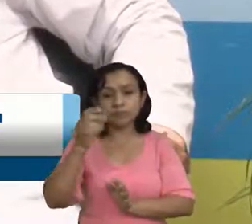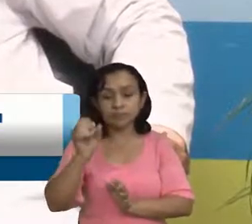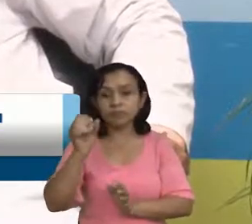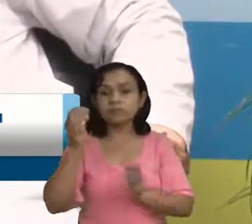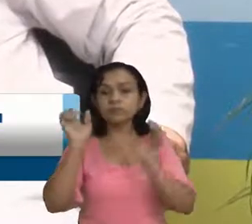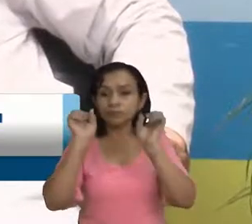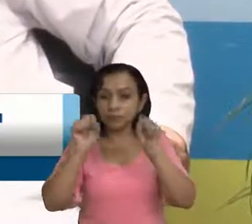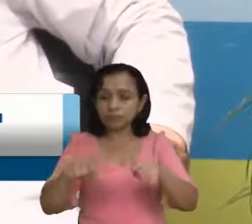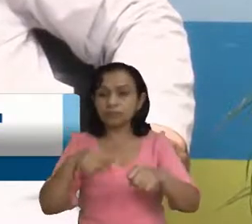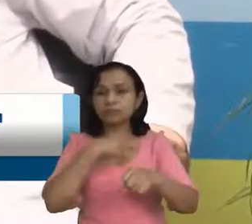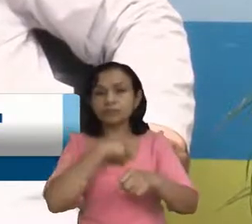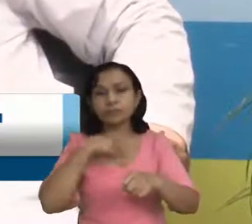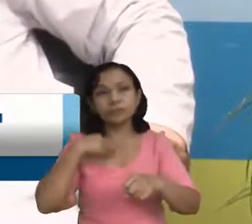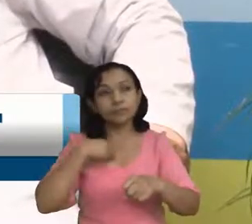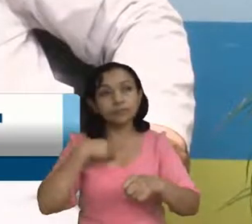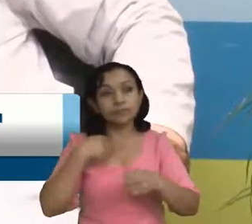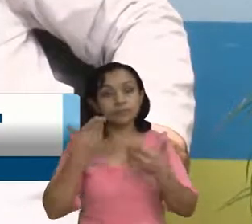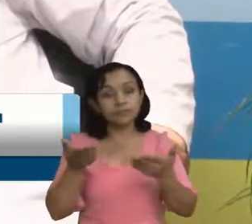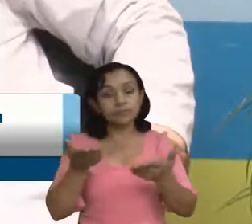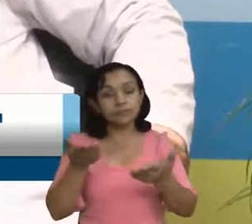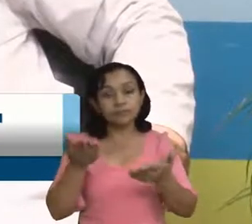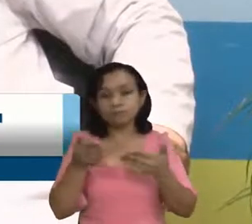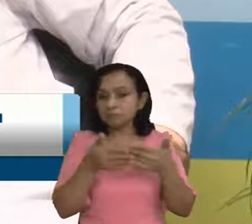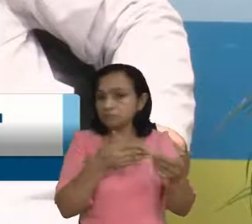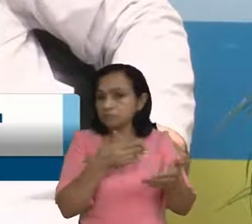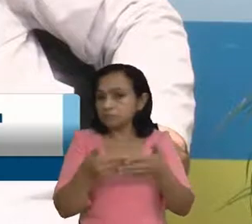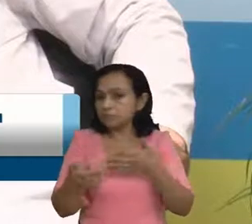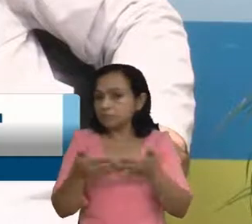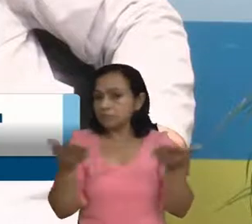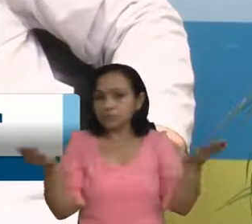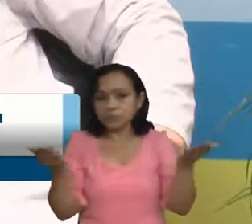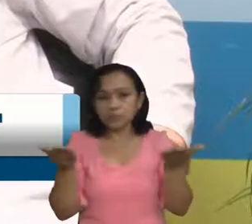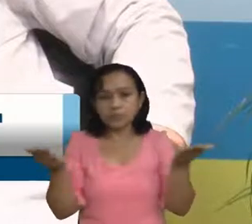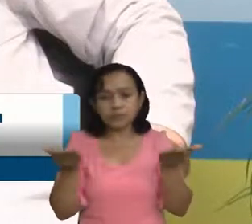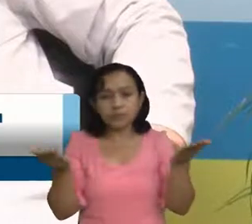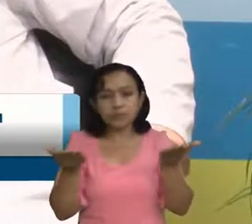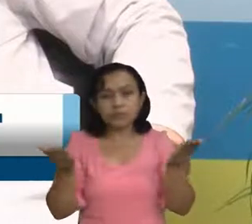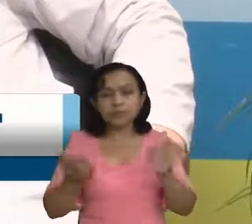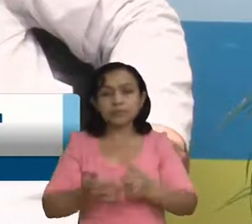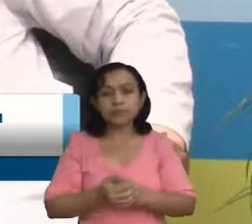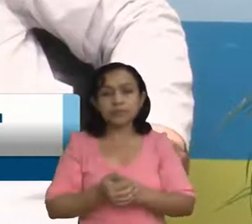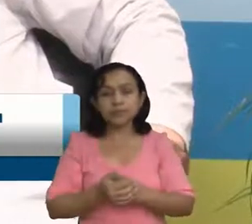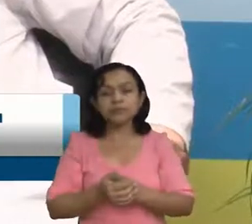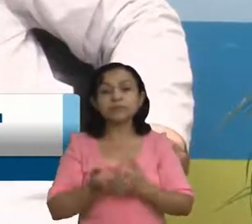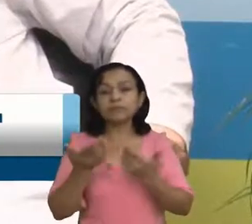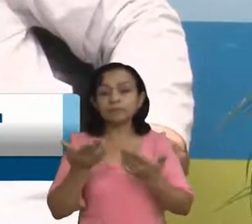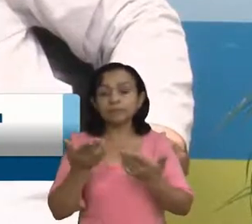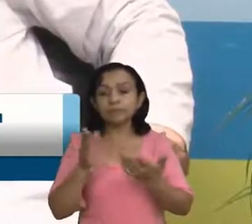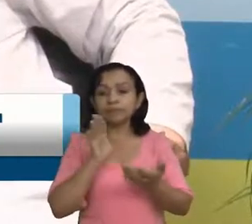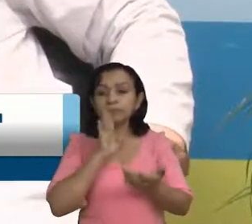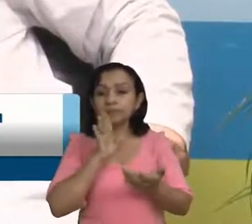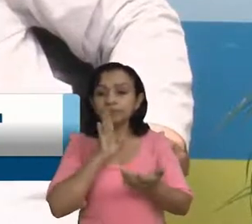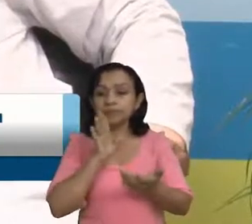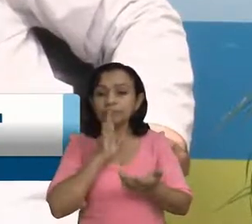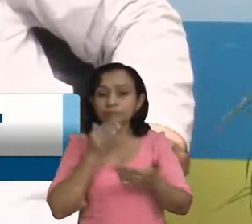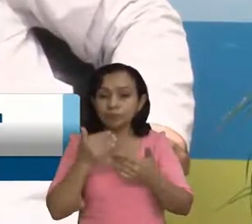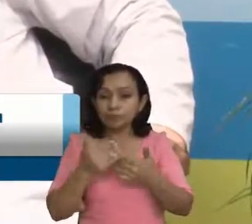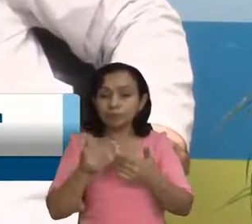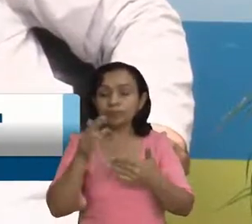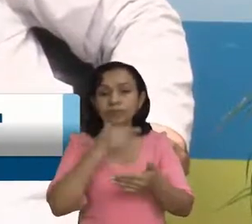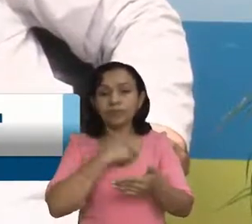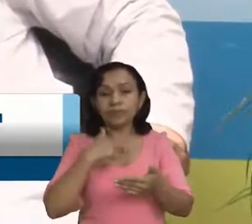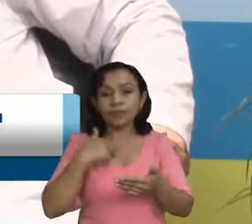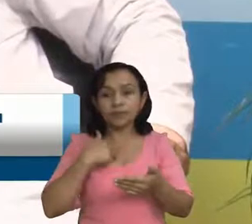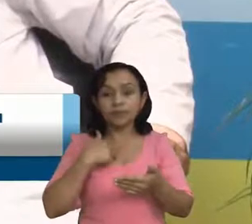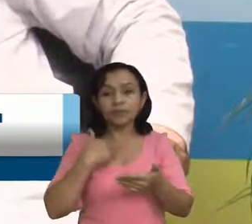se pueden hacer, ¿verdad?, independientemente, ¿verdad?, del abordaje, ¿verdad?, que sea,